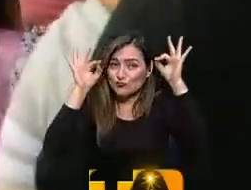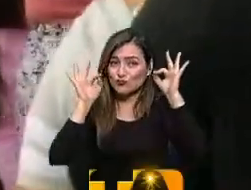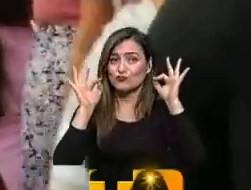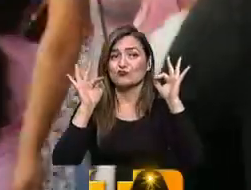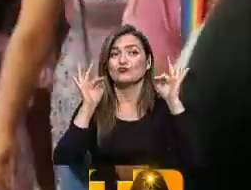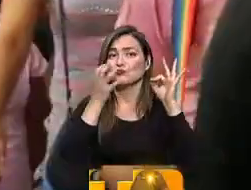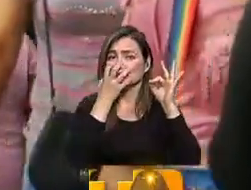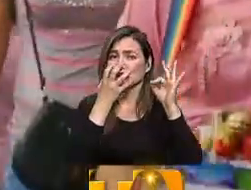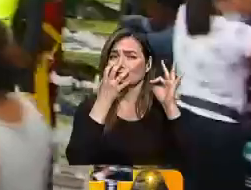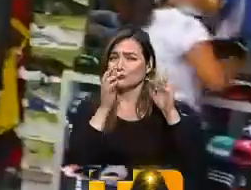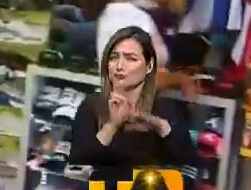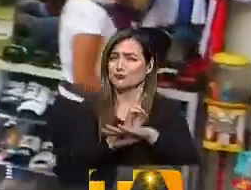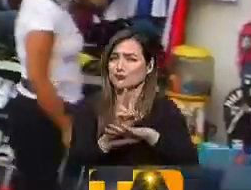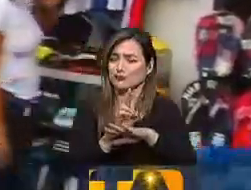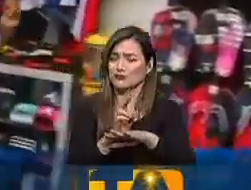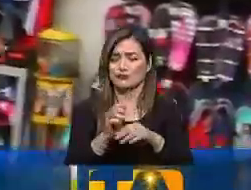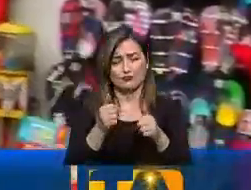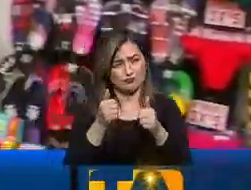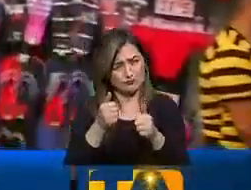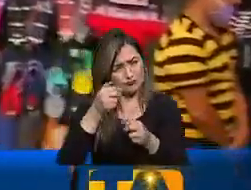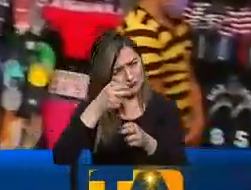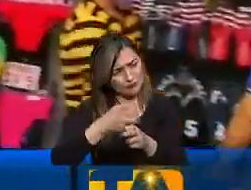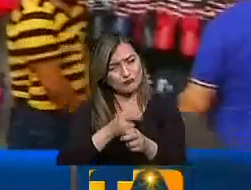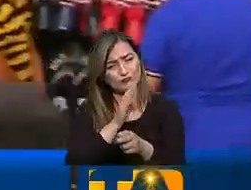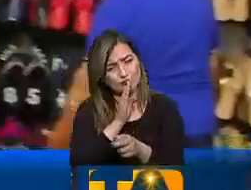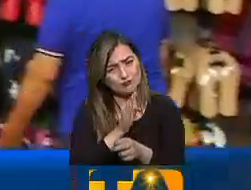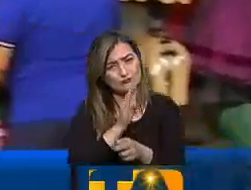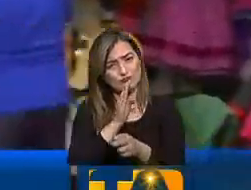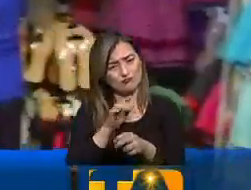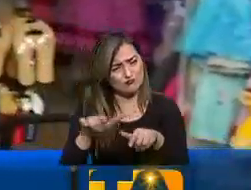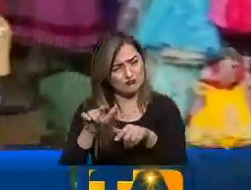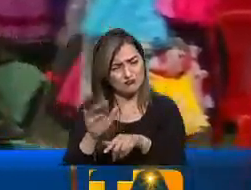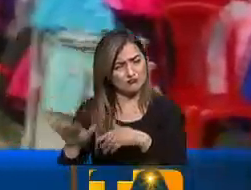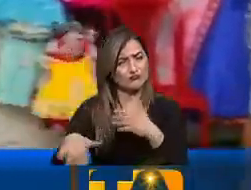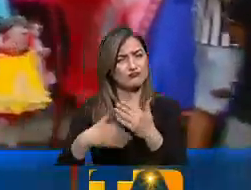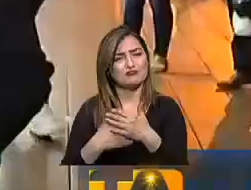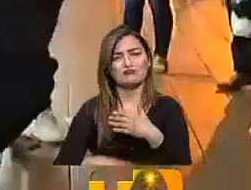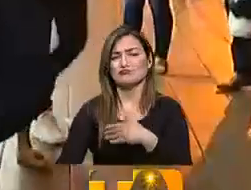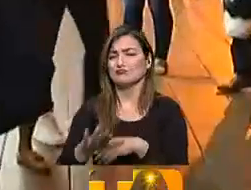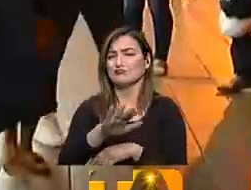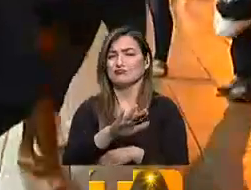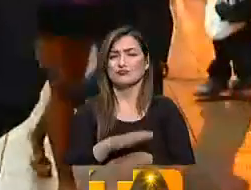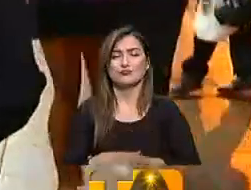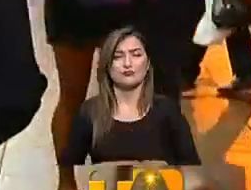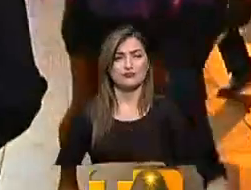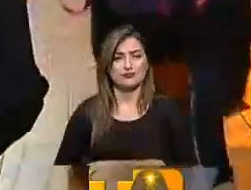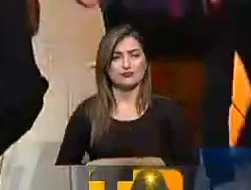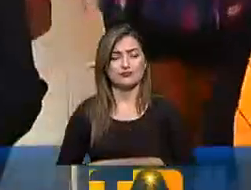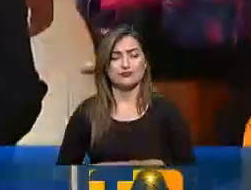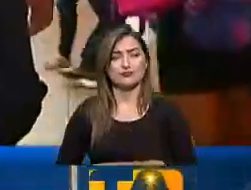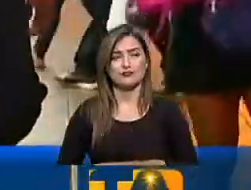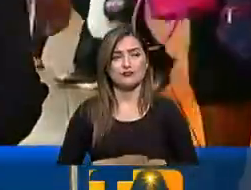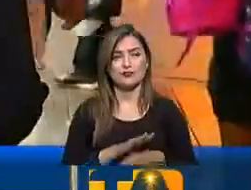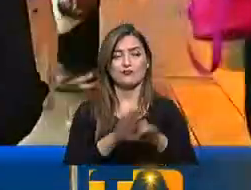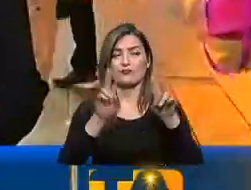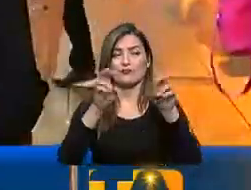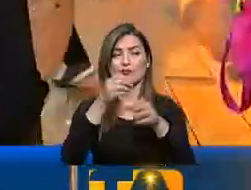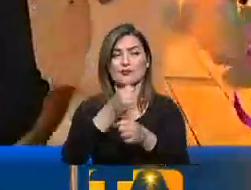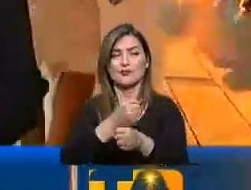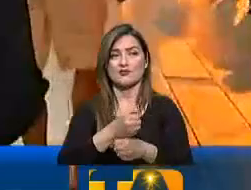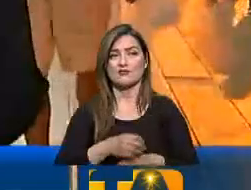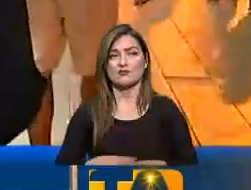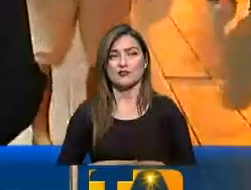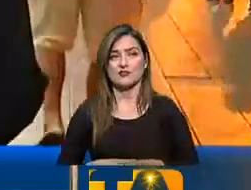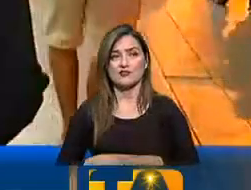todo el uso de la mascarilla correctamente todo el tiempo y en todo lugar. En cuanto a seguridad, que es otro tema